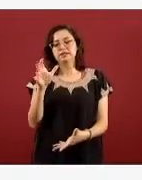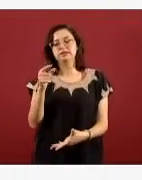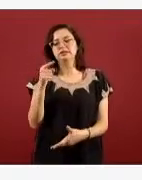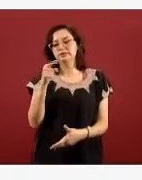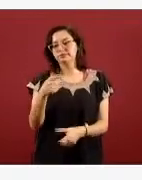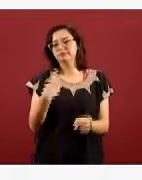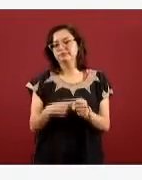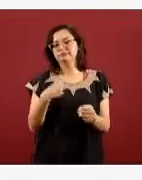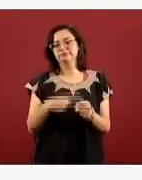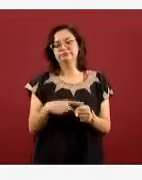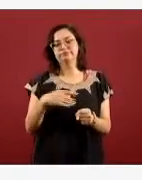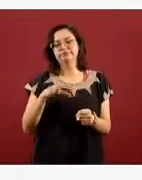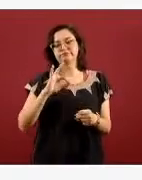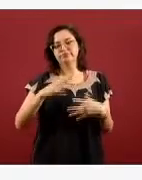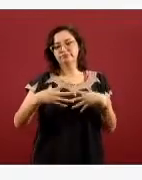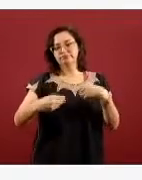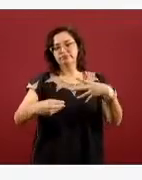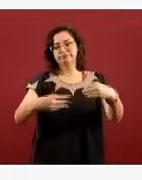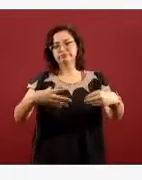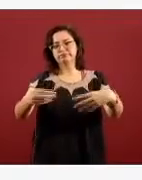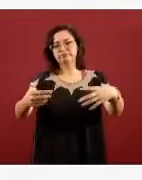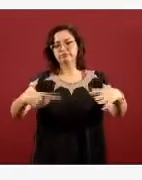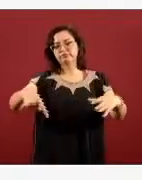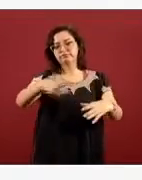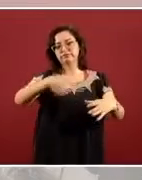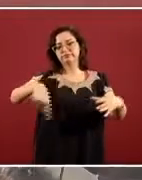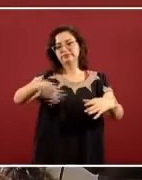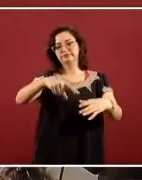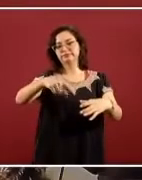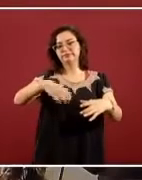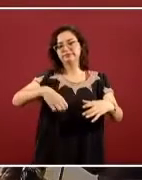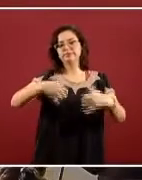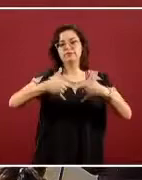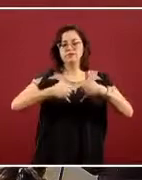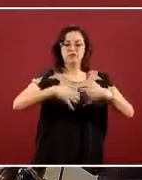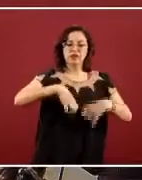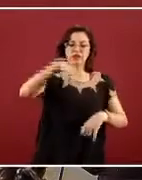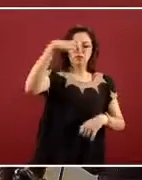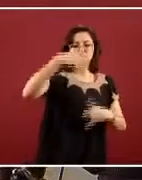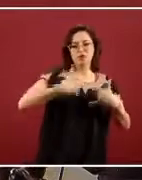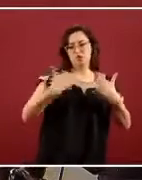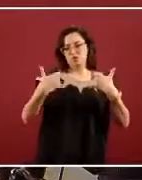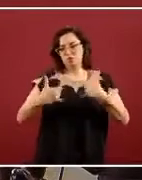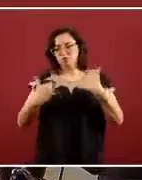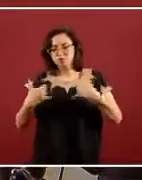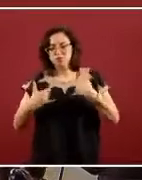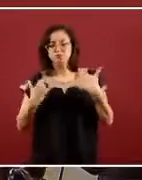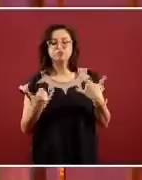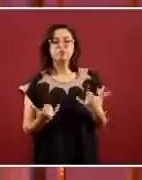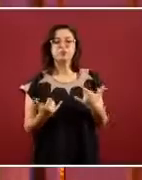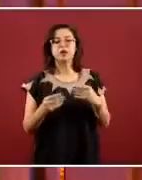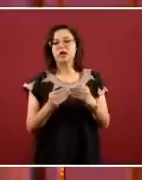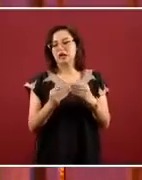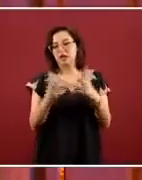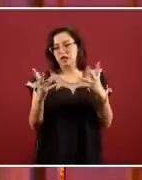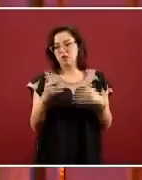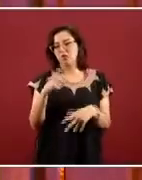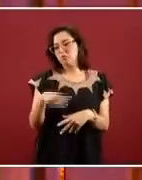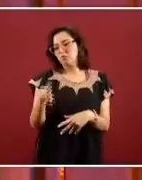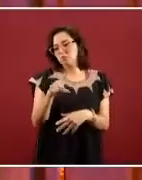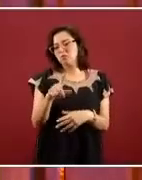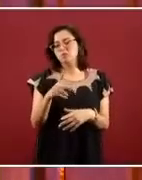reflejando en la población adulta, joven, en edad productiva, que lógicamente es la que tiene la